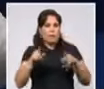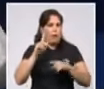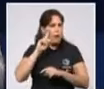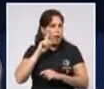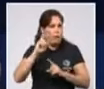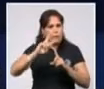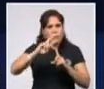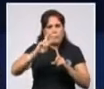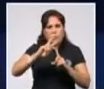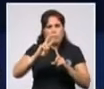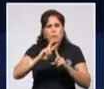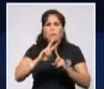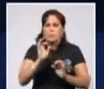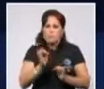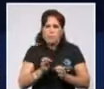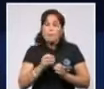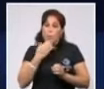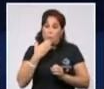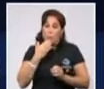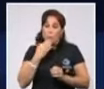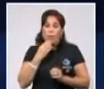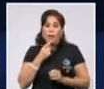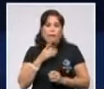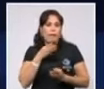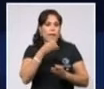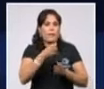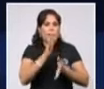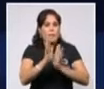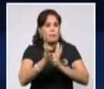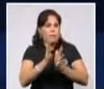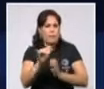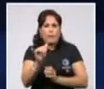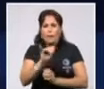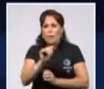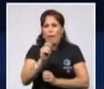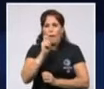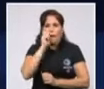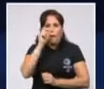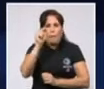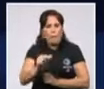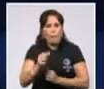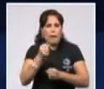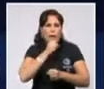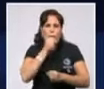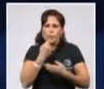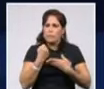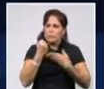pueda llegar a muchas personas, Pepe Mejía que nos apoya y